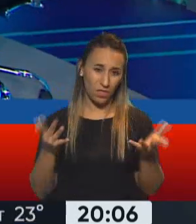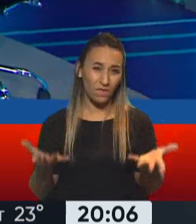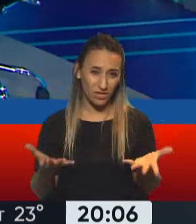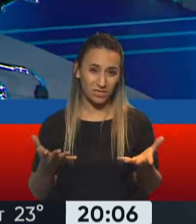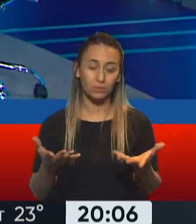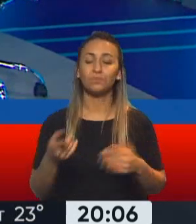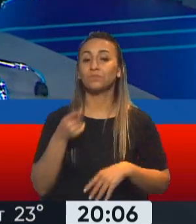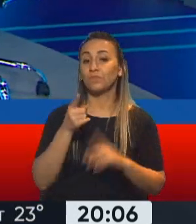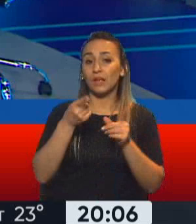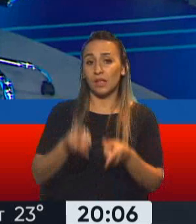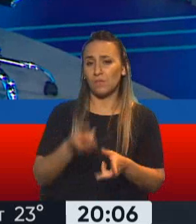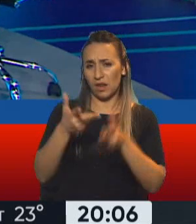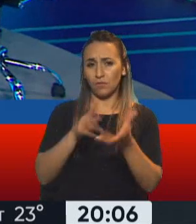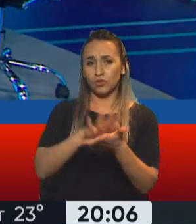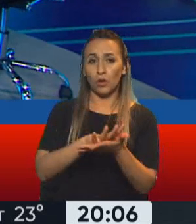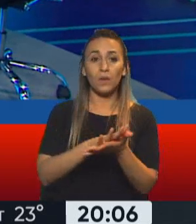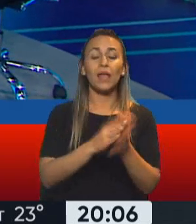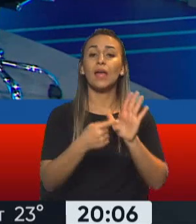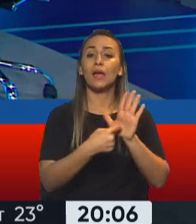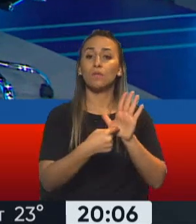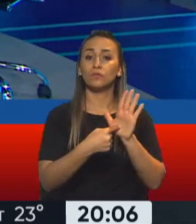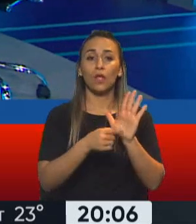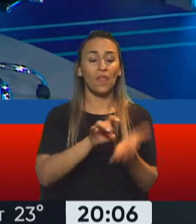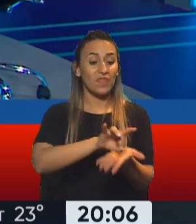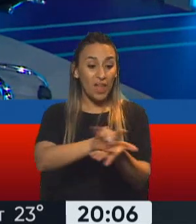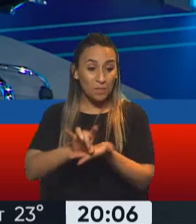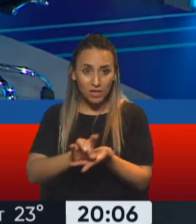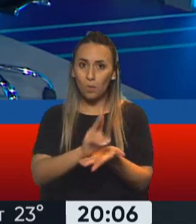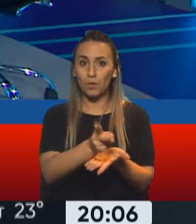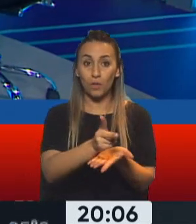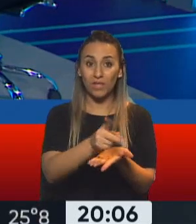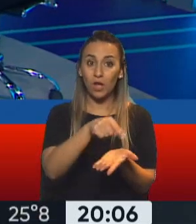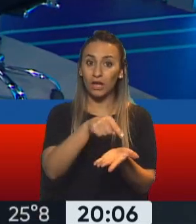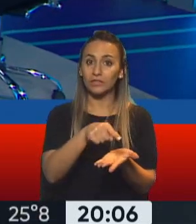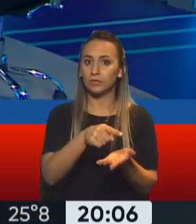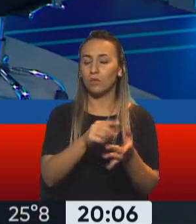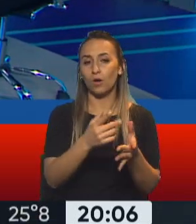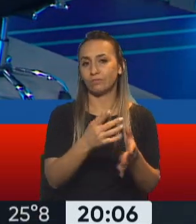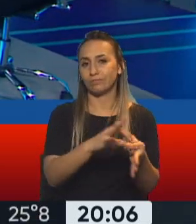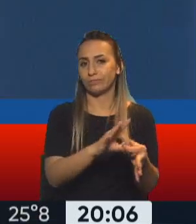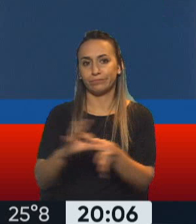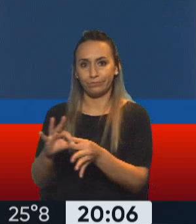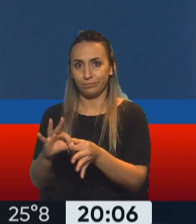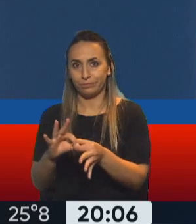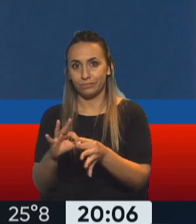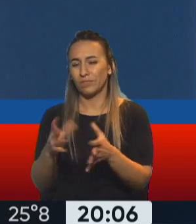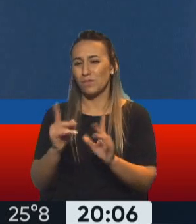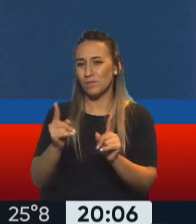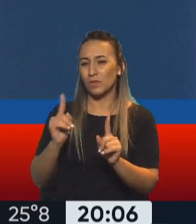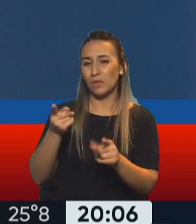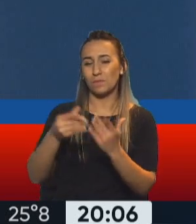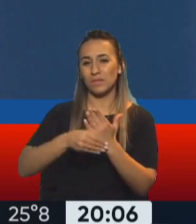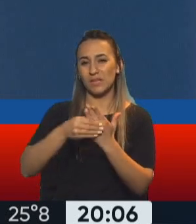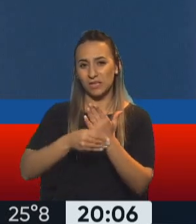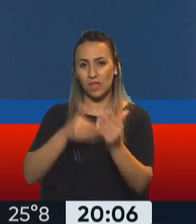y además habla de la prohibición de despidos porque dice el ministro de Economía que tiene que ver con una situación coyuntural. Esto es, bueno, hoy mismo lo decía además el ministro